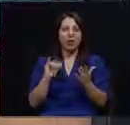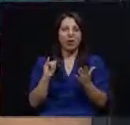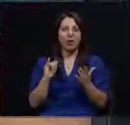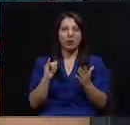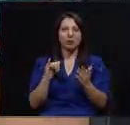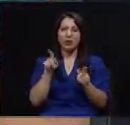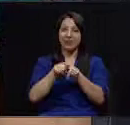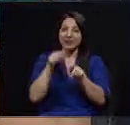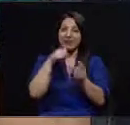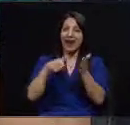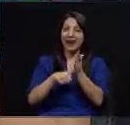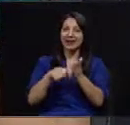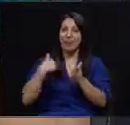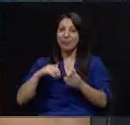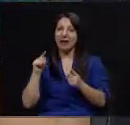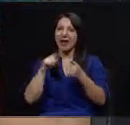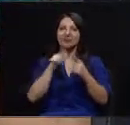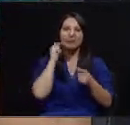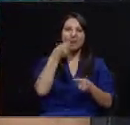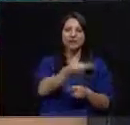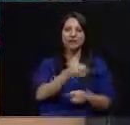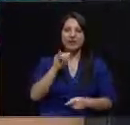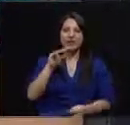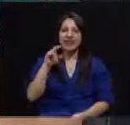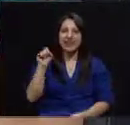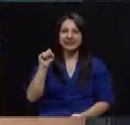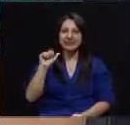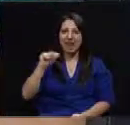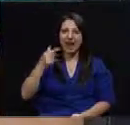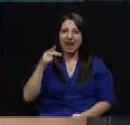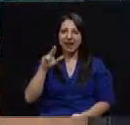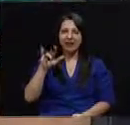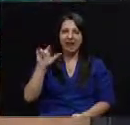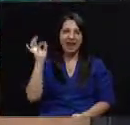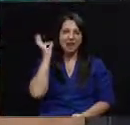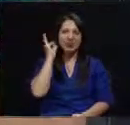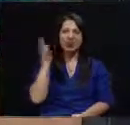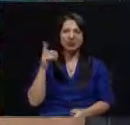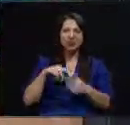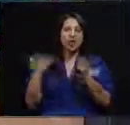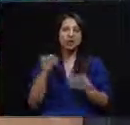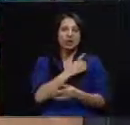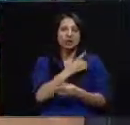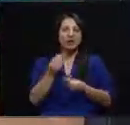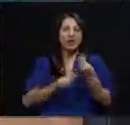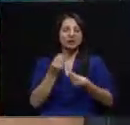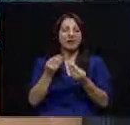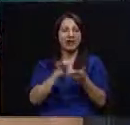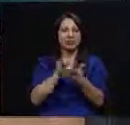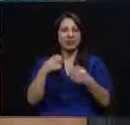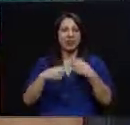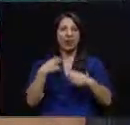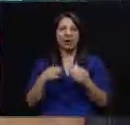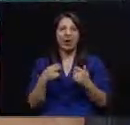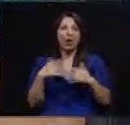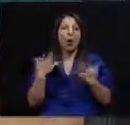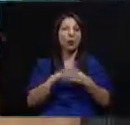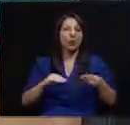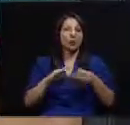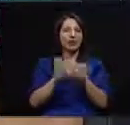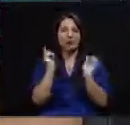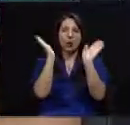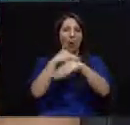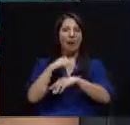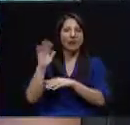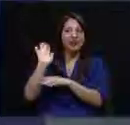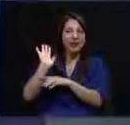carta de don Juanito hacia doña Inés Aguilar. Entonces, cuénteme, ¿qué hace el director ante esta disyuntiva de cómo contar esta historia